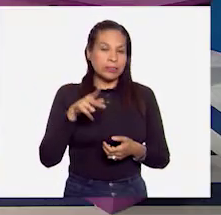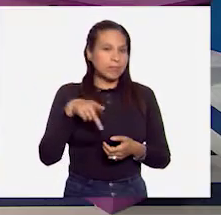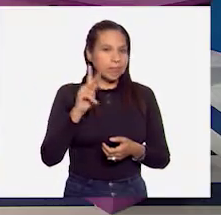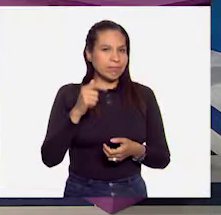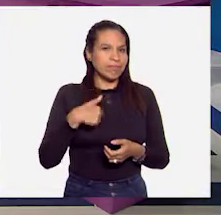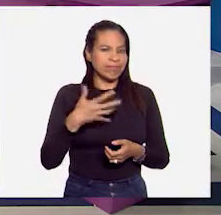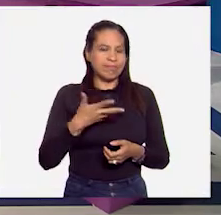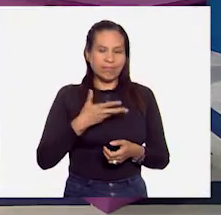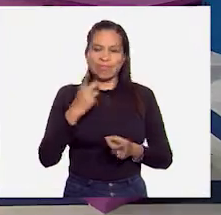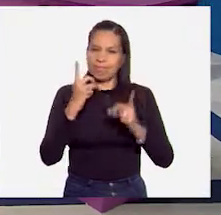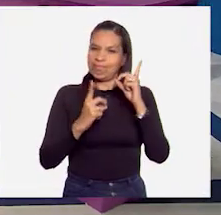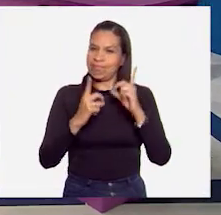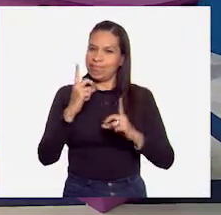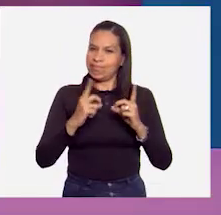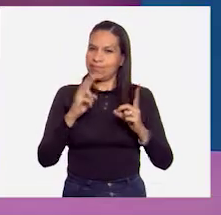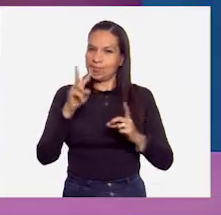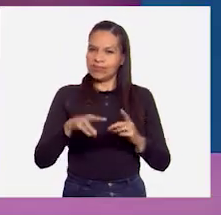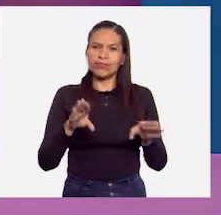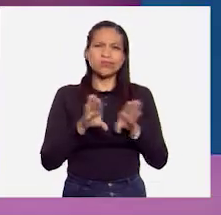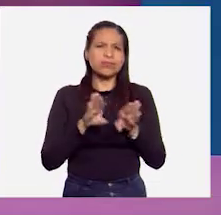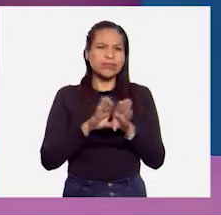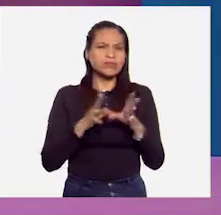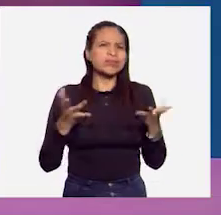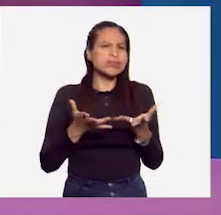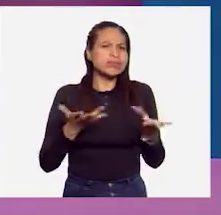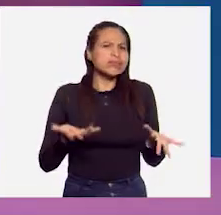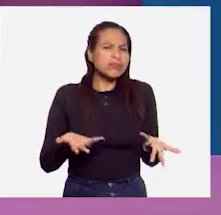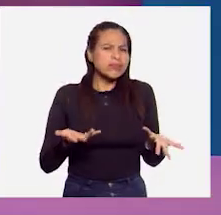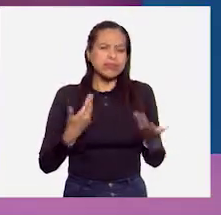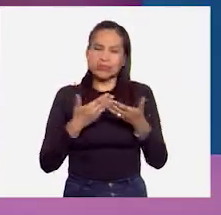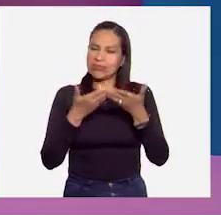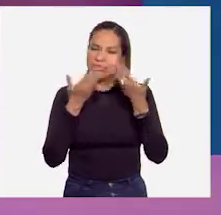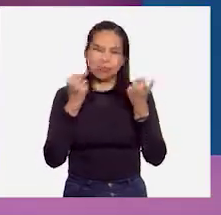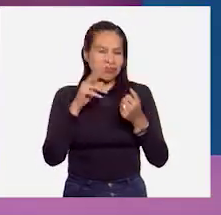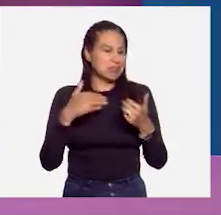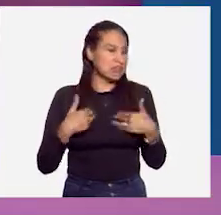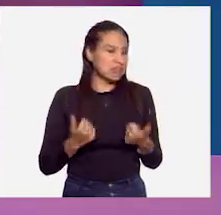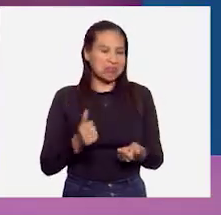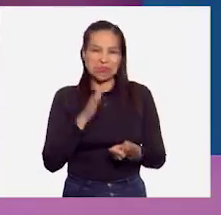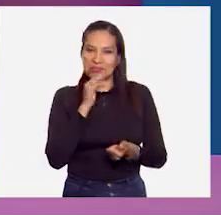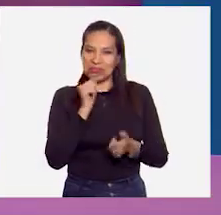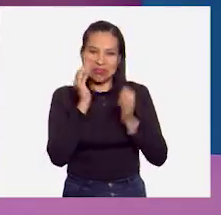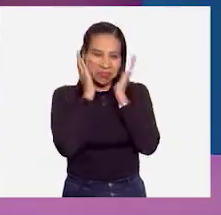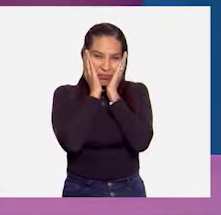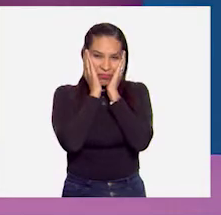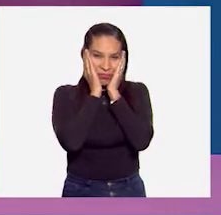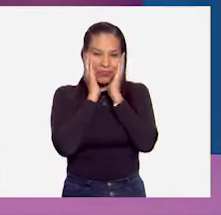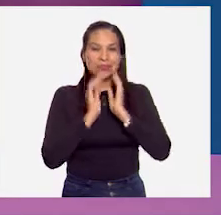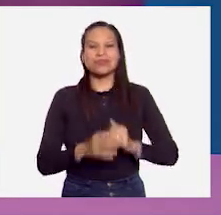yo tengo una duda. ¿Cómo lo vamos a hacer? ¡Ay, no! Es que no entendí.